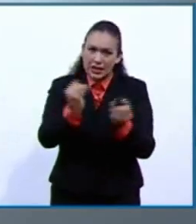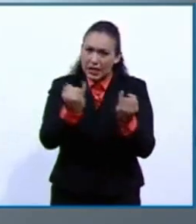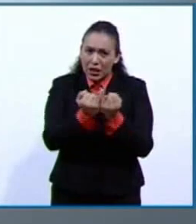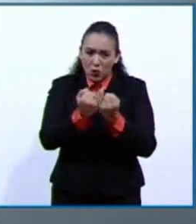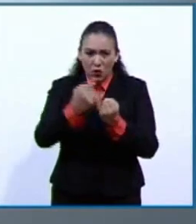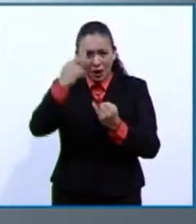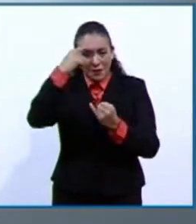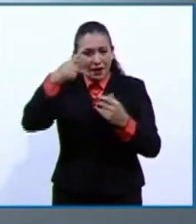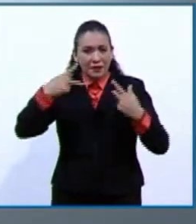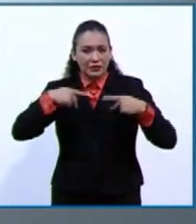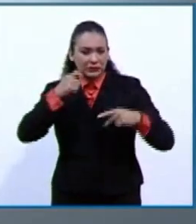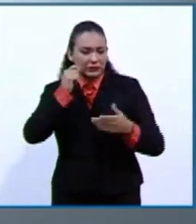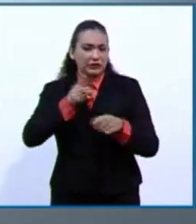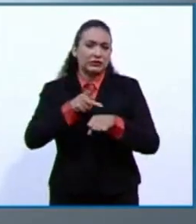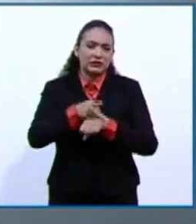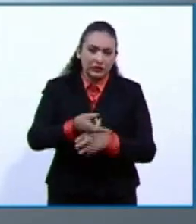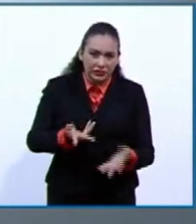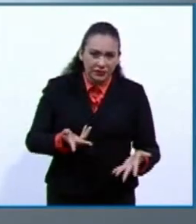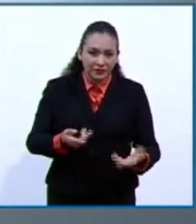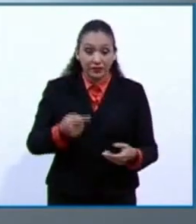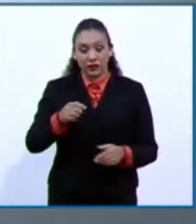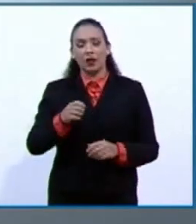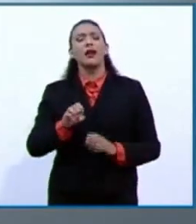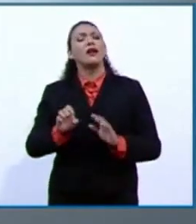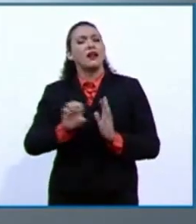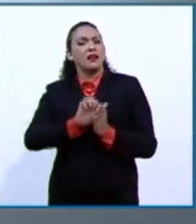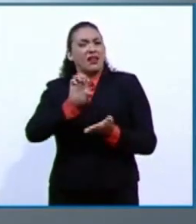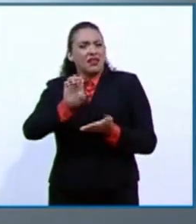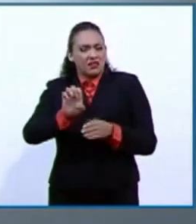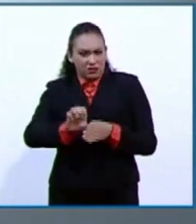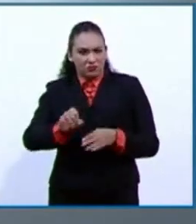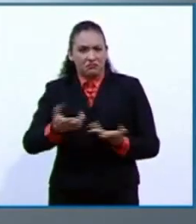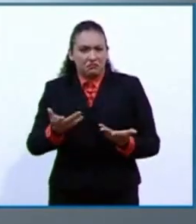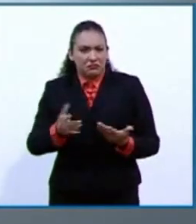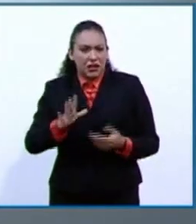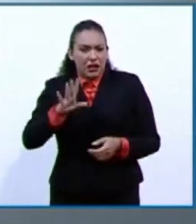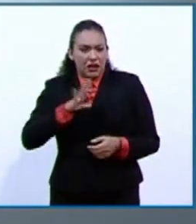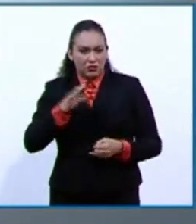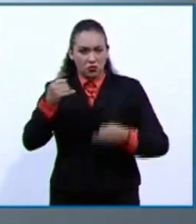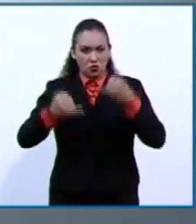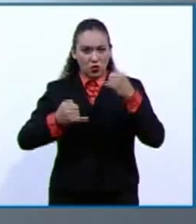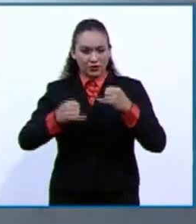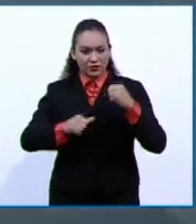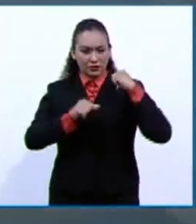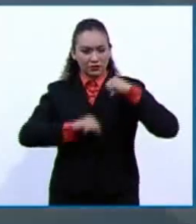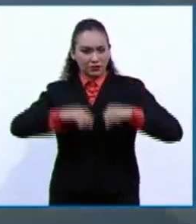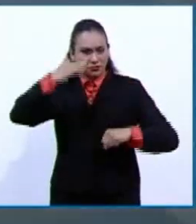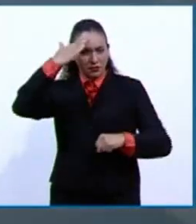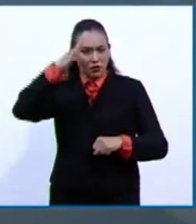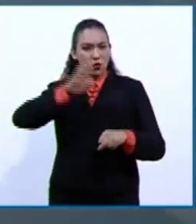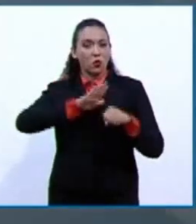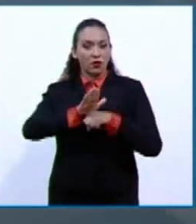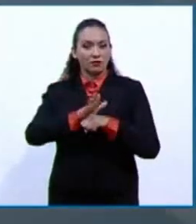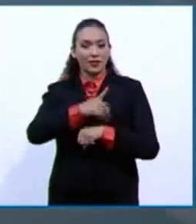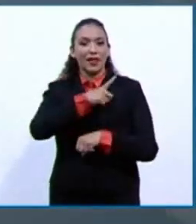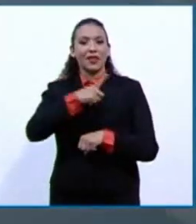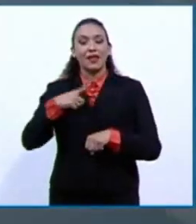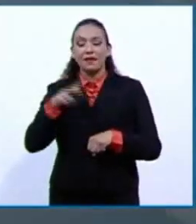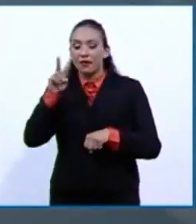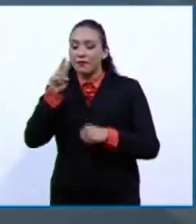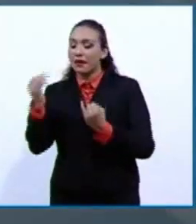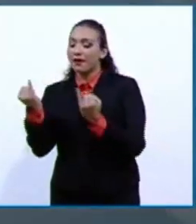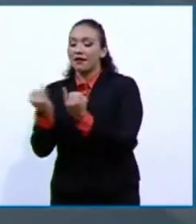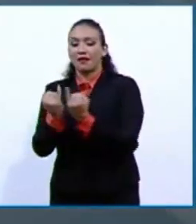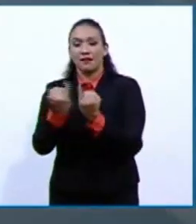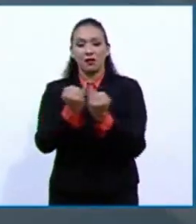Entonces, una persona juzgadora lo que tiene que hacer es precisamente empatizar con esa parte del